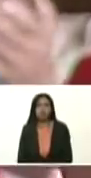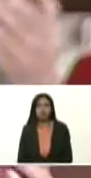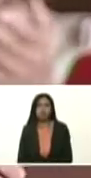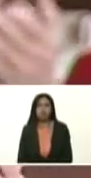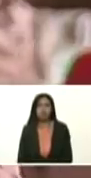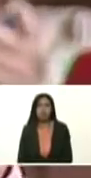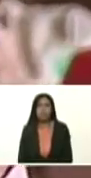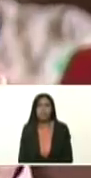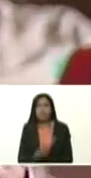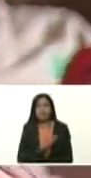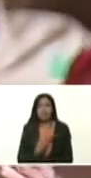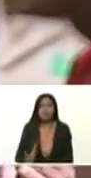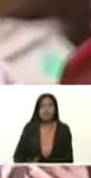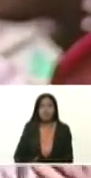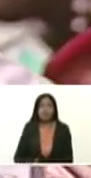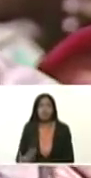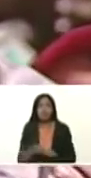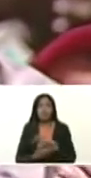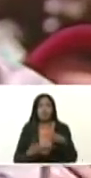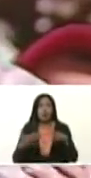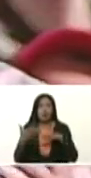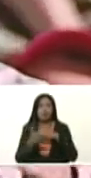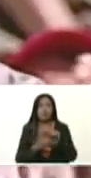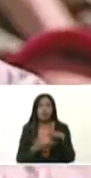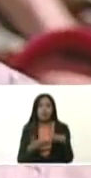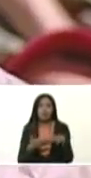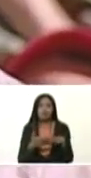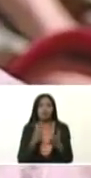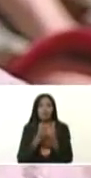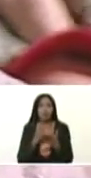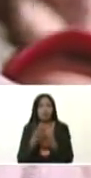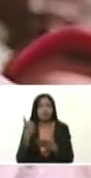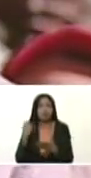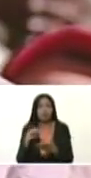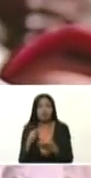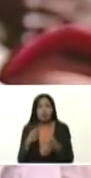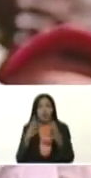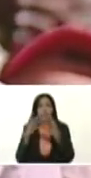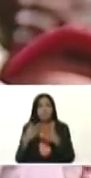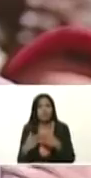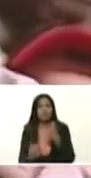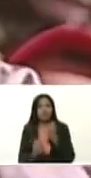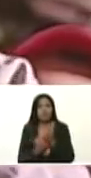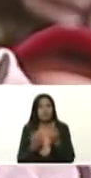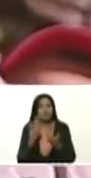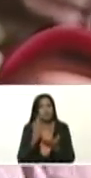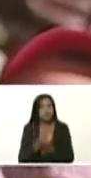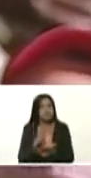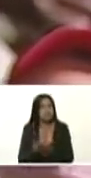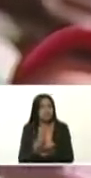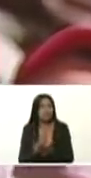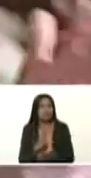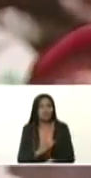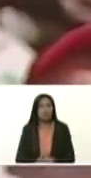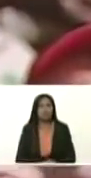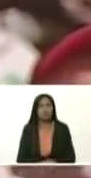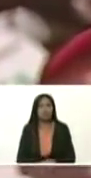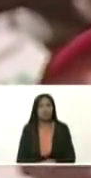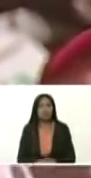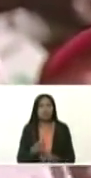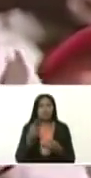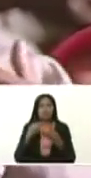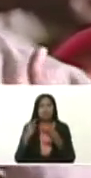Señor presidente, esto es una problemática que siempre han tenido las empresas básicas. Uh-huh. Las empresas que tienen